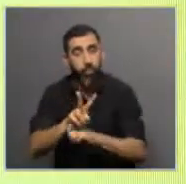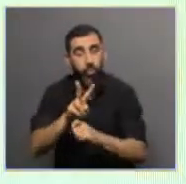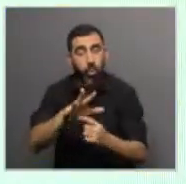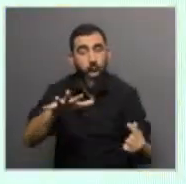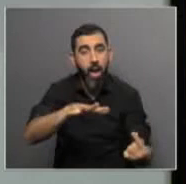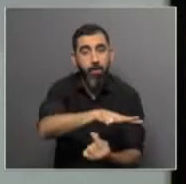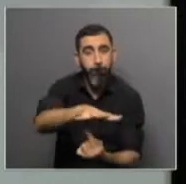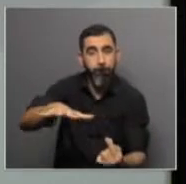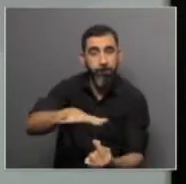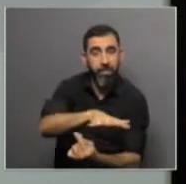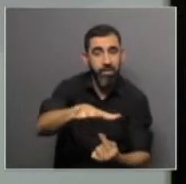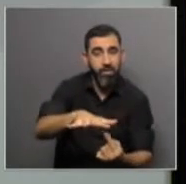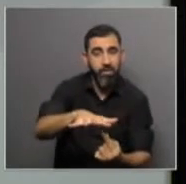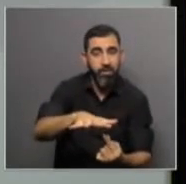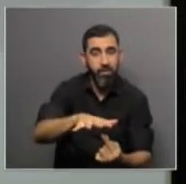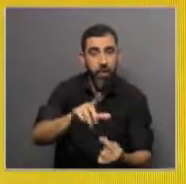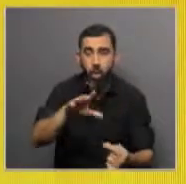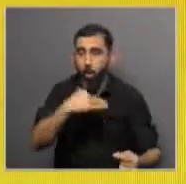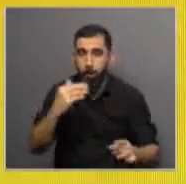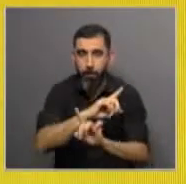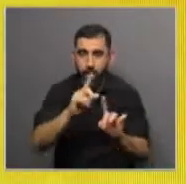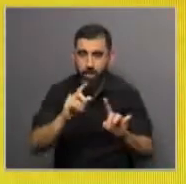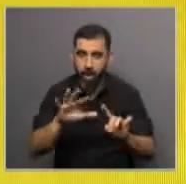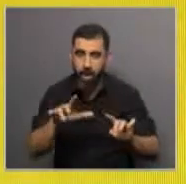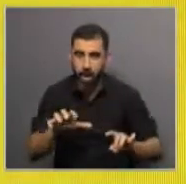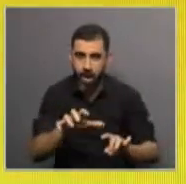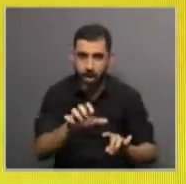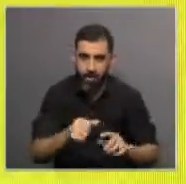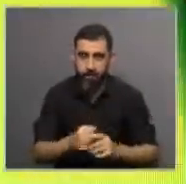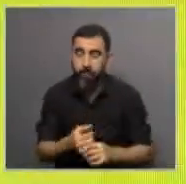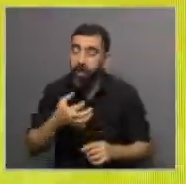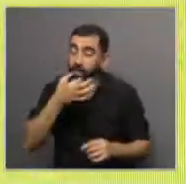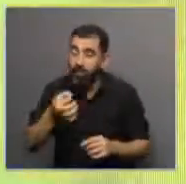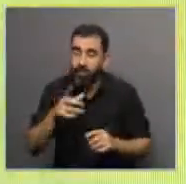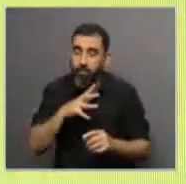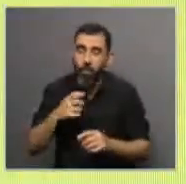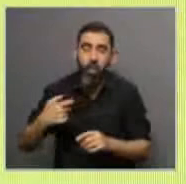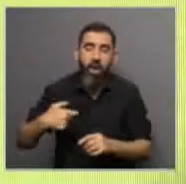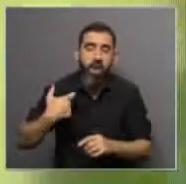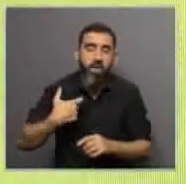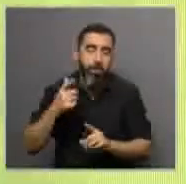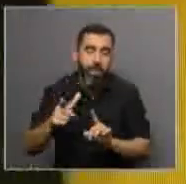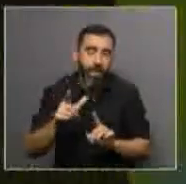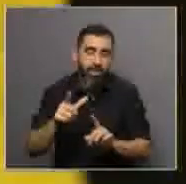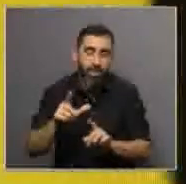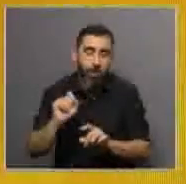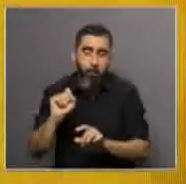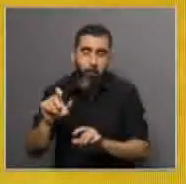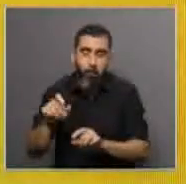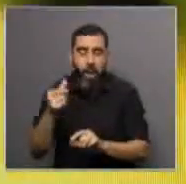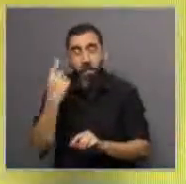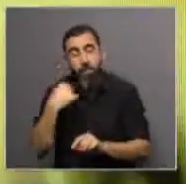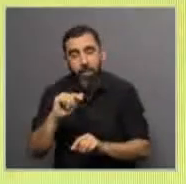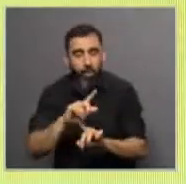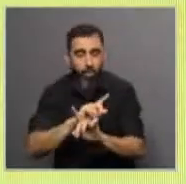ambiental. O sea, siempre el primer consejo es no maten arañas, ¿no? Sí, siempre ellos siempre dicen que son los enemigos, los malos de la película, pero bueno,